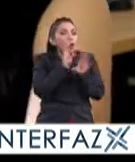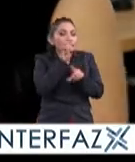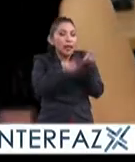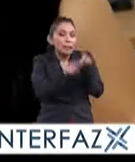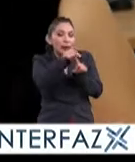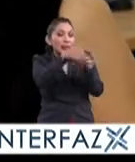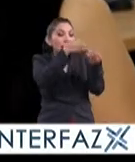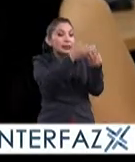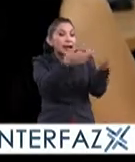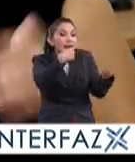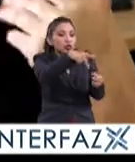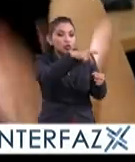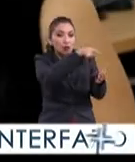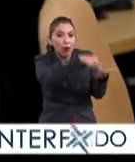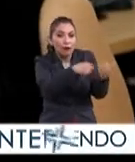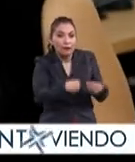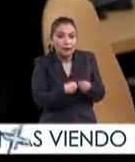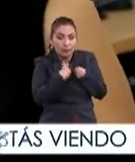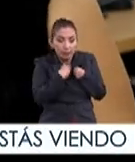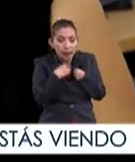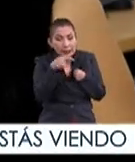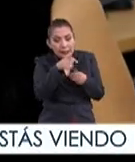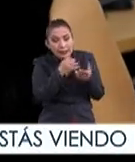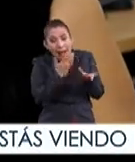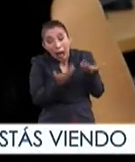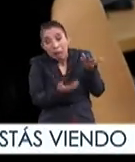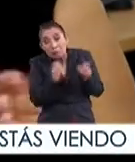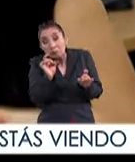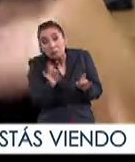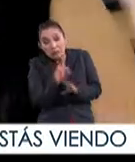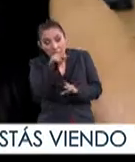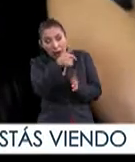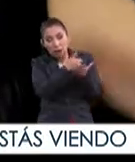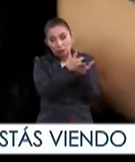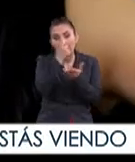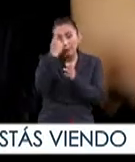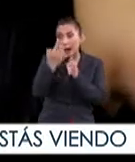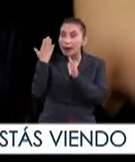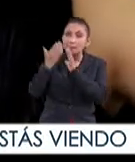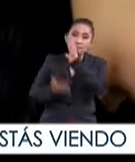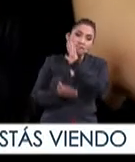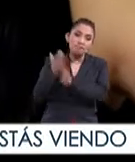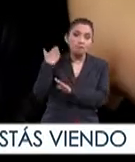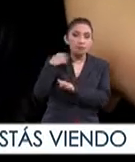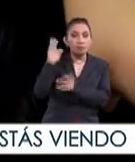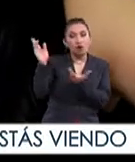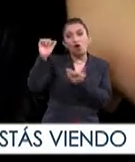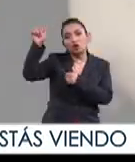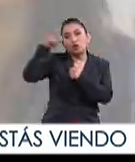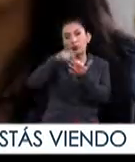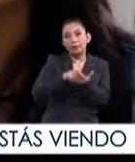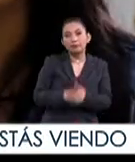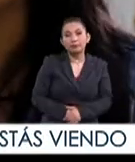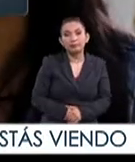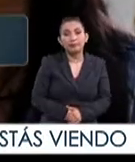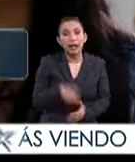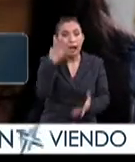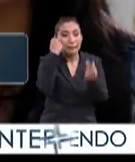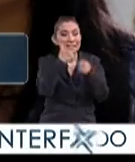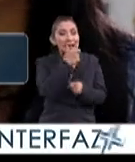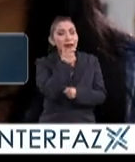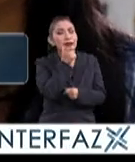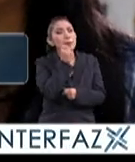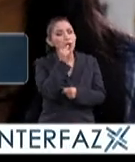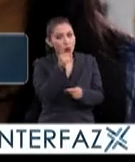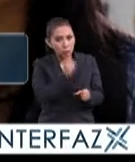acuerdo al territorio y que en determinado momento les sirva también para otros territorios. Al aprender inglés